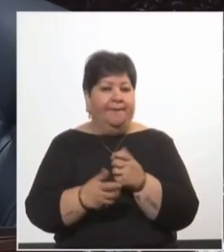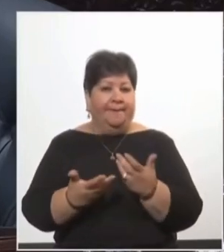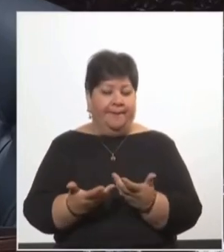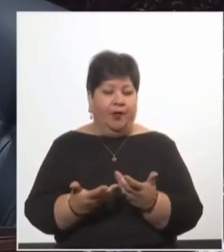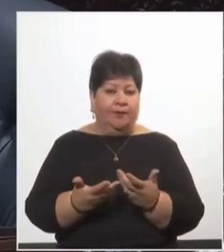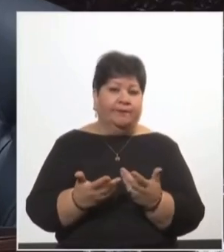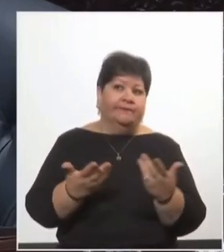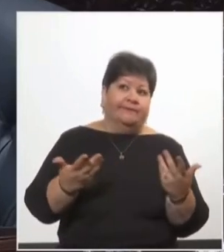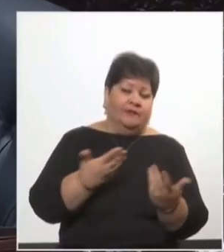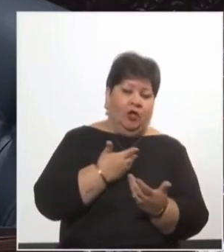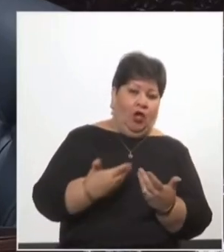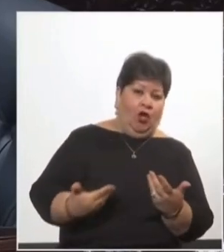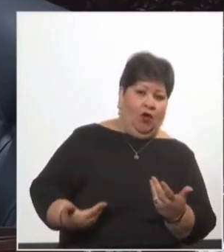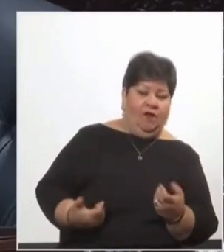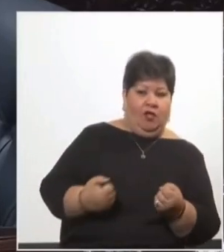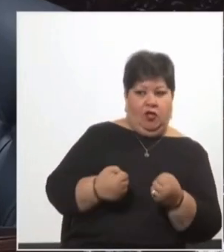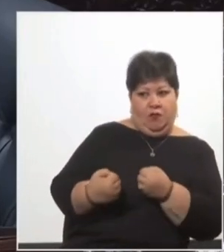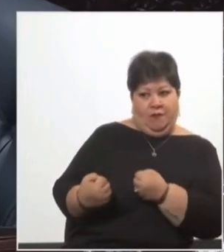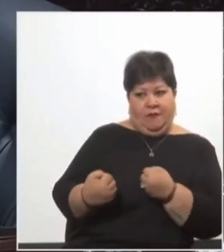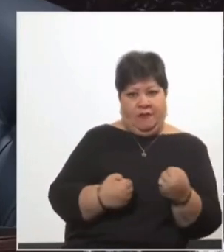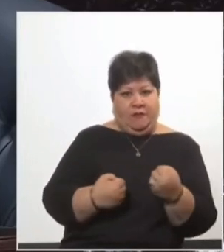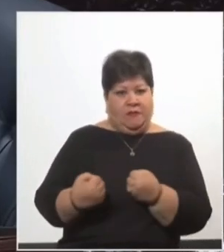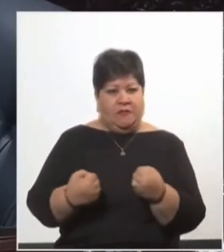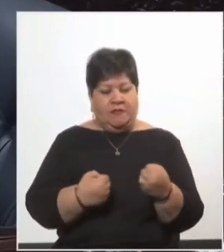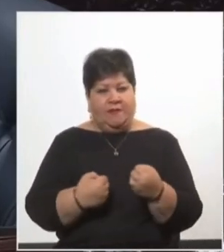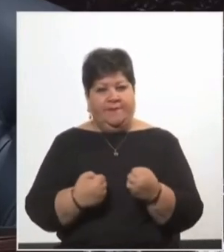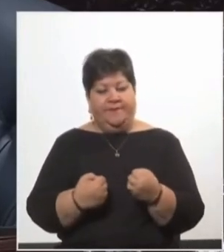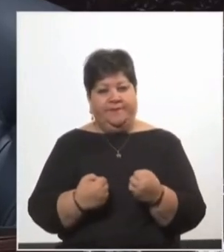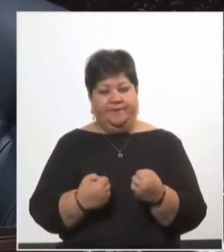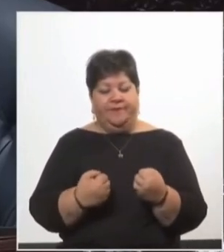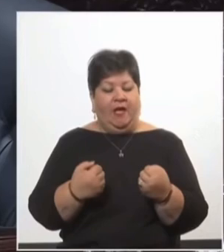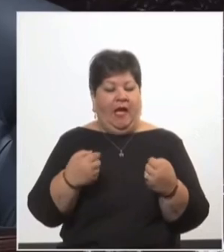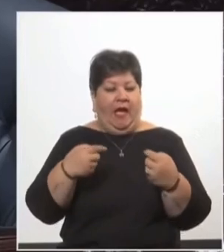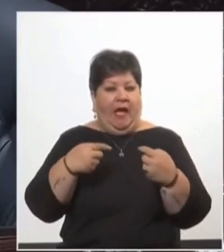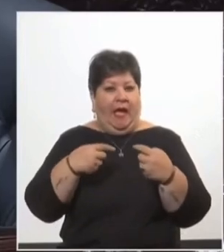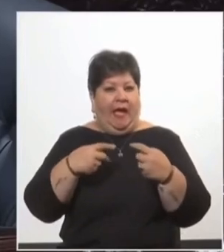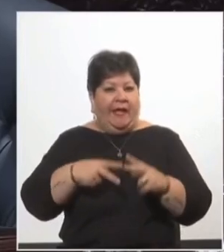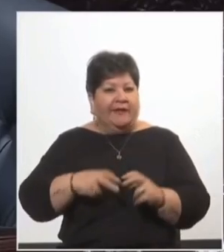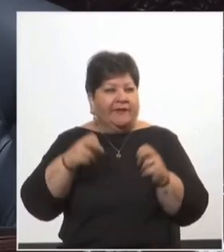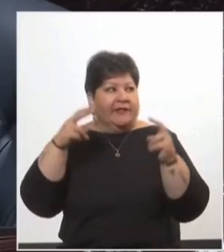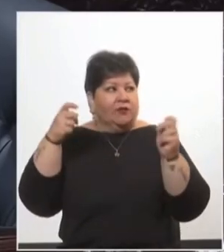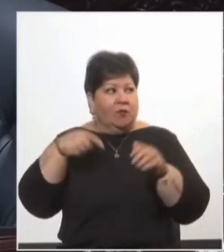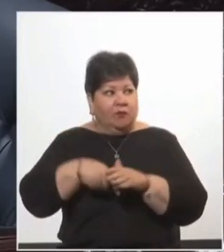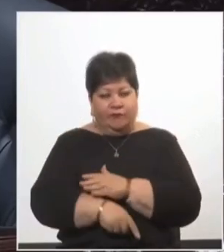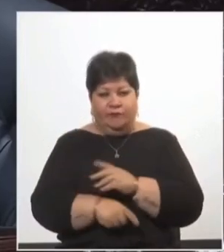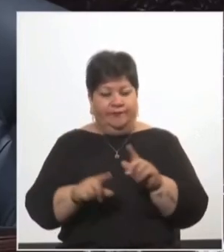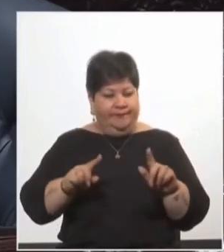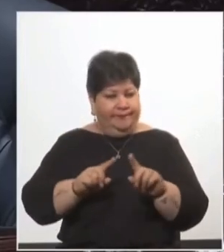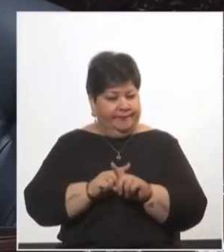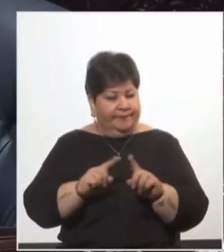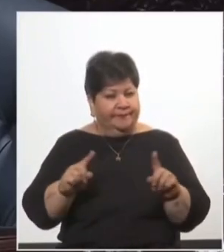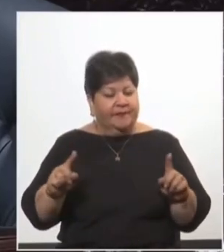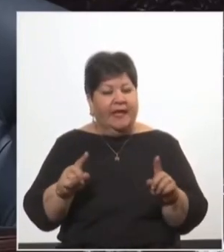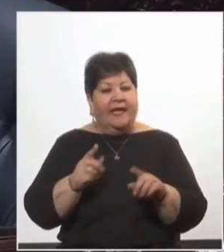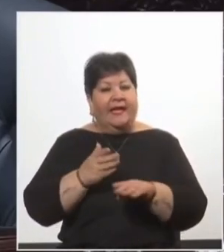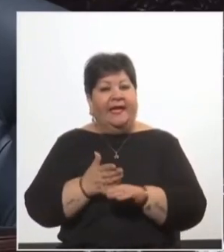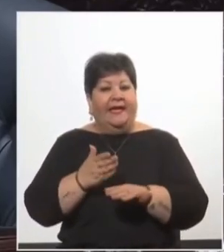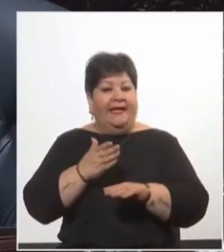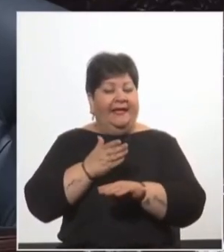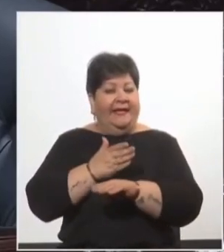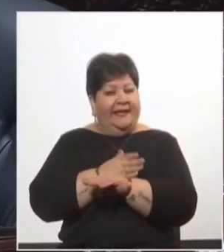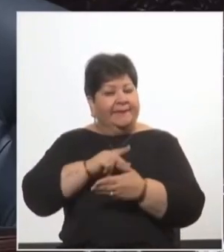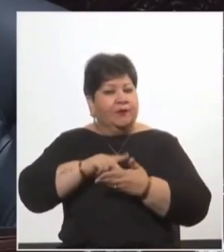coalición, más que de un estudio profundo. Basta comparar el anteproyecto que el presidente puso